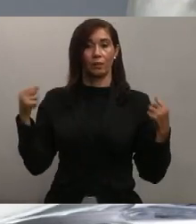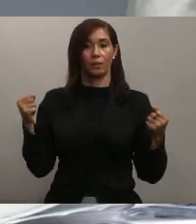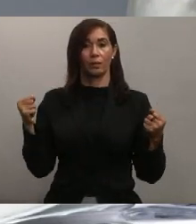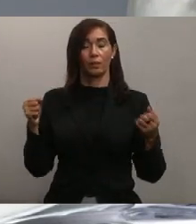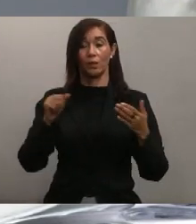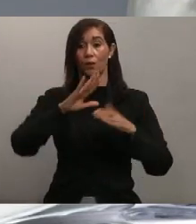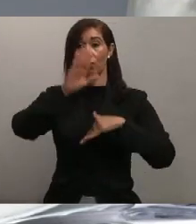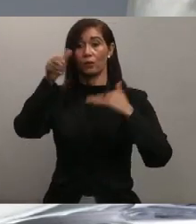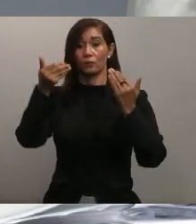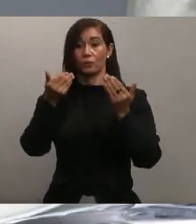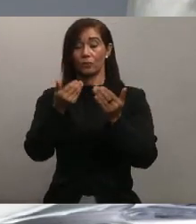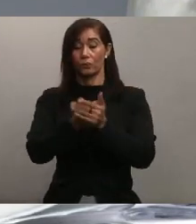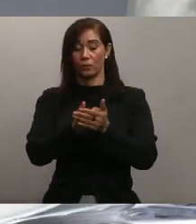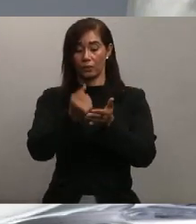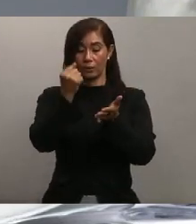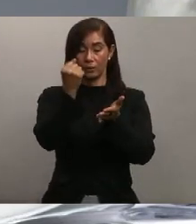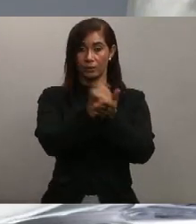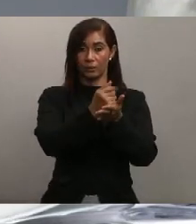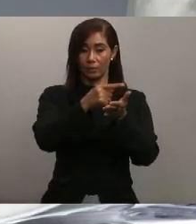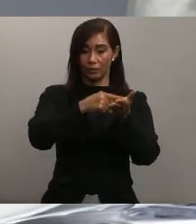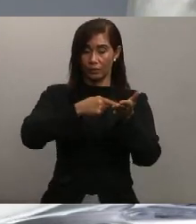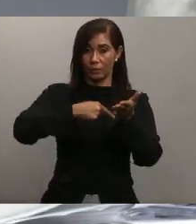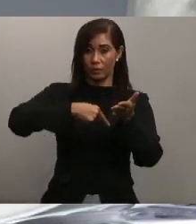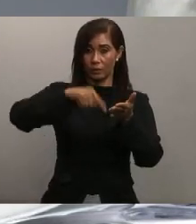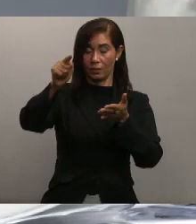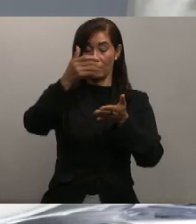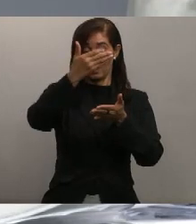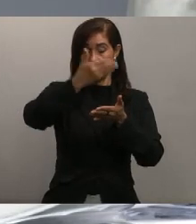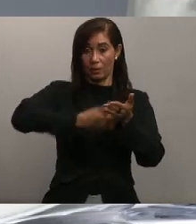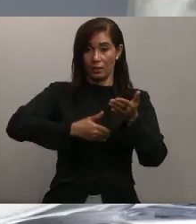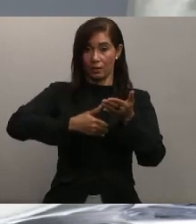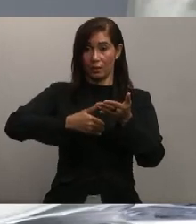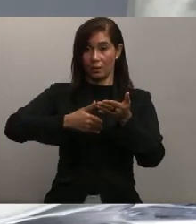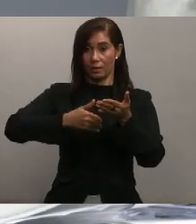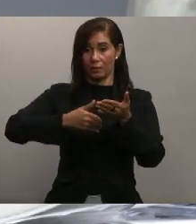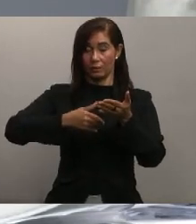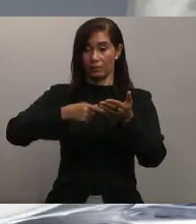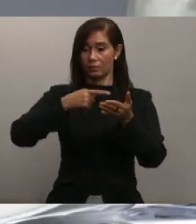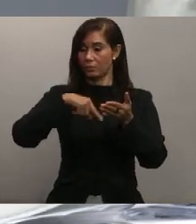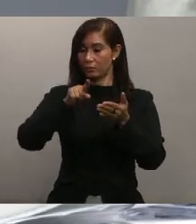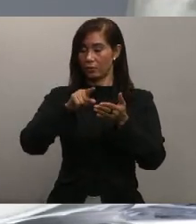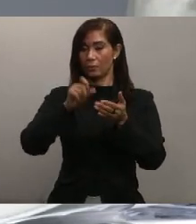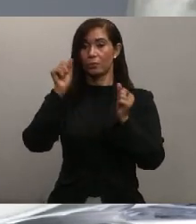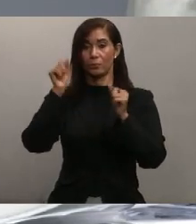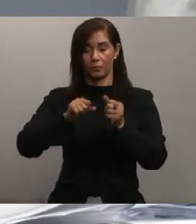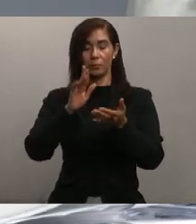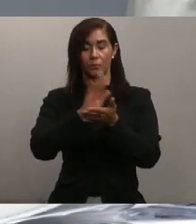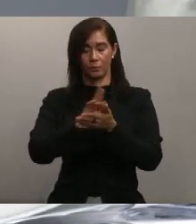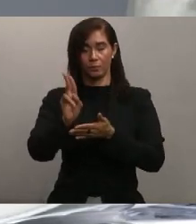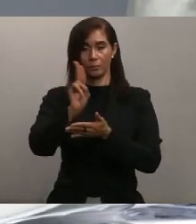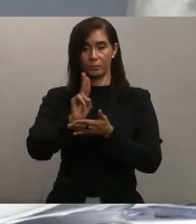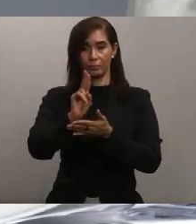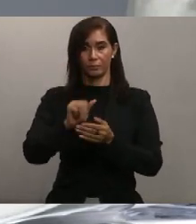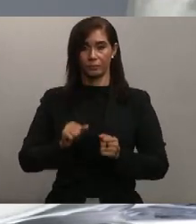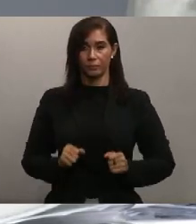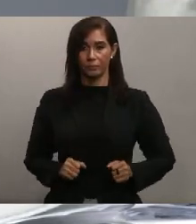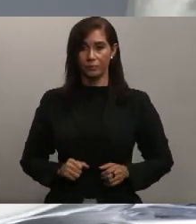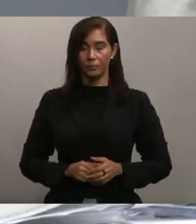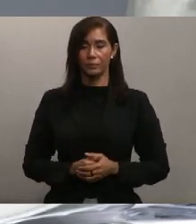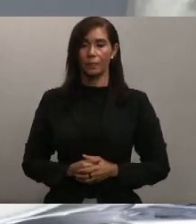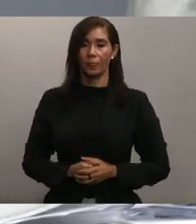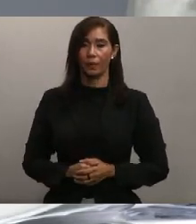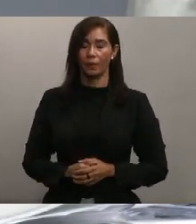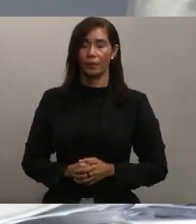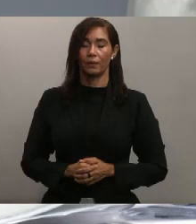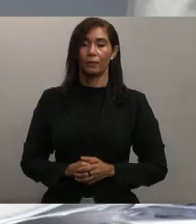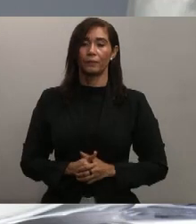dentro de esa cobertura directiva del Ministerio de Salud no tiene ningún inconveniente. Por